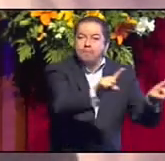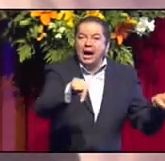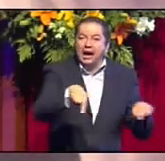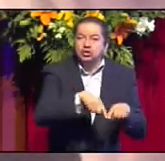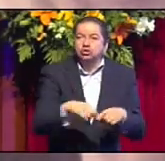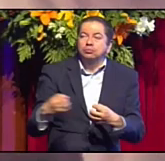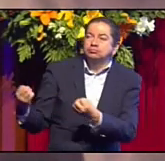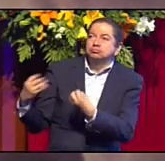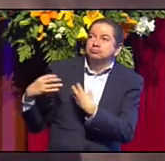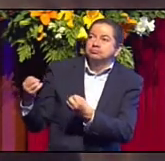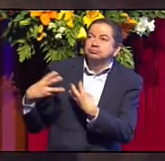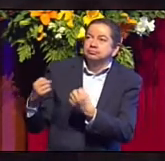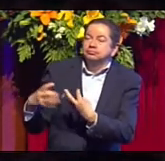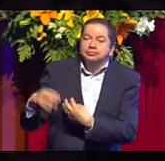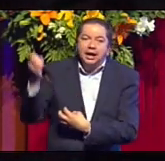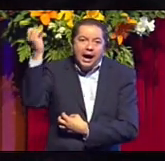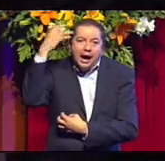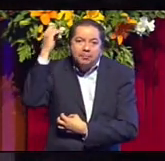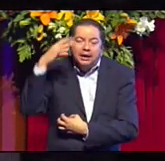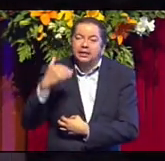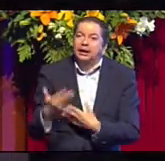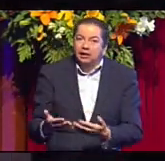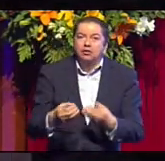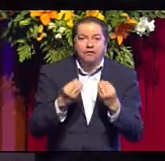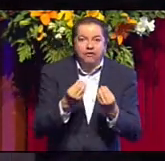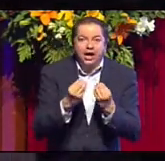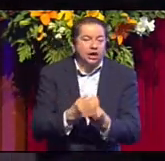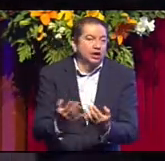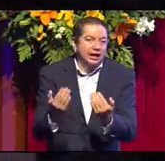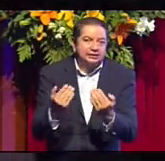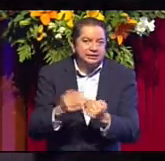esa formación, ese apoyo que es tan necesario.